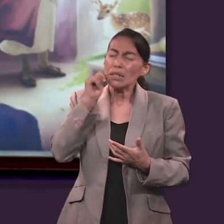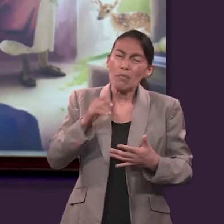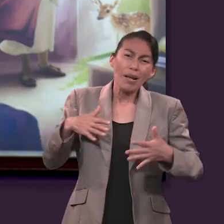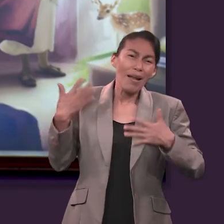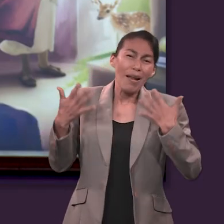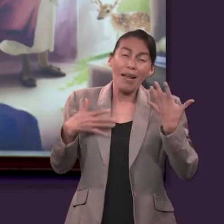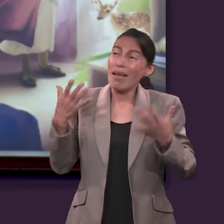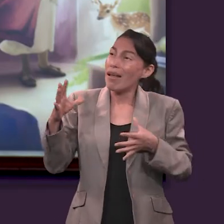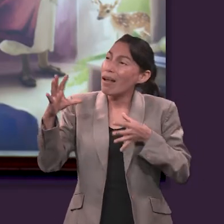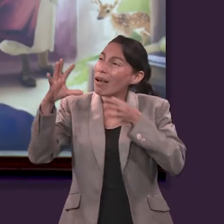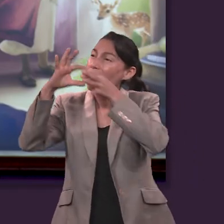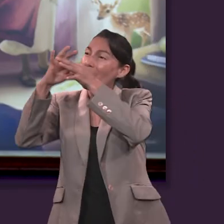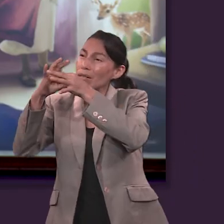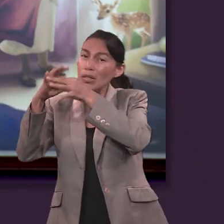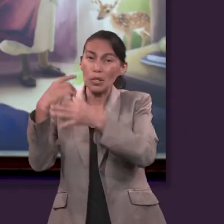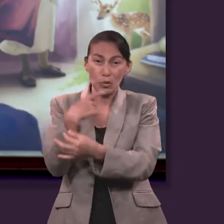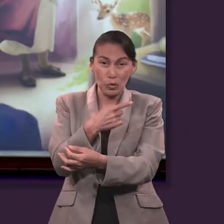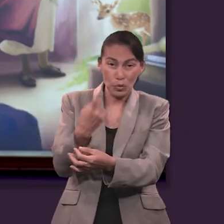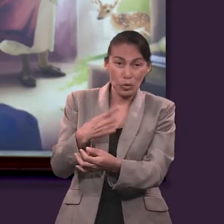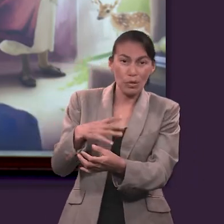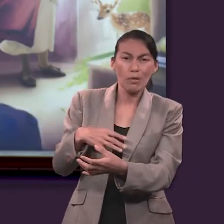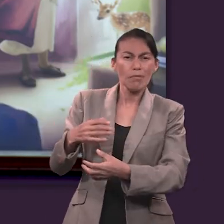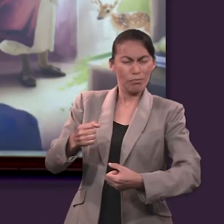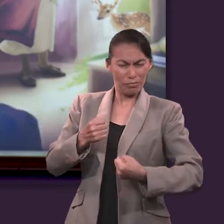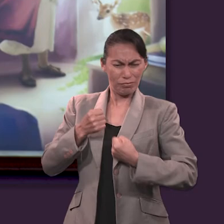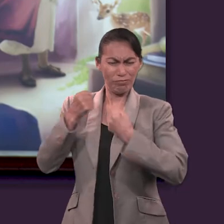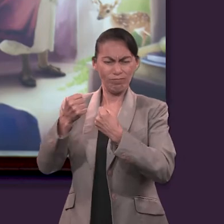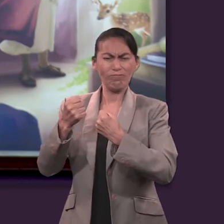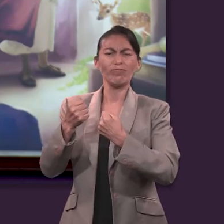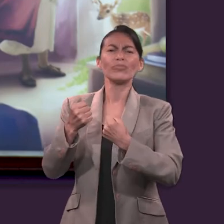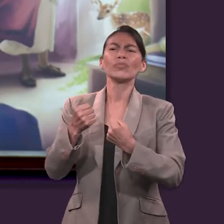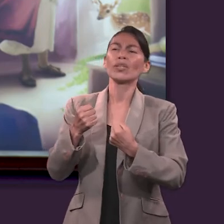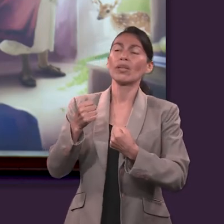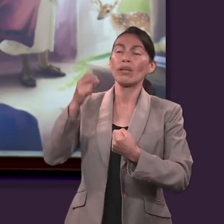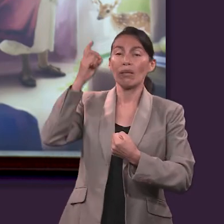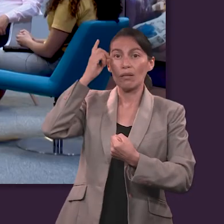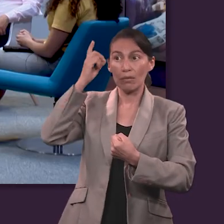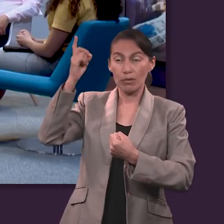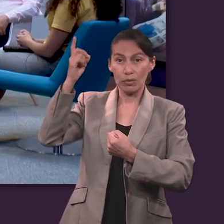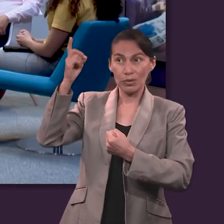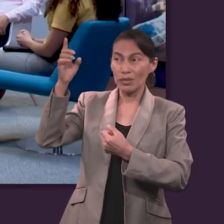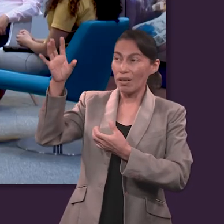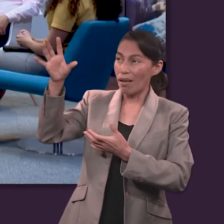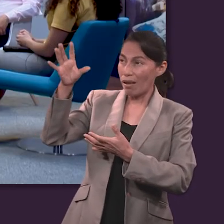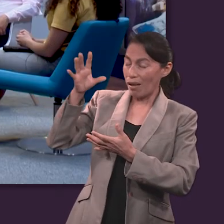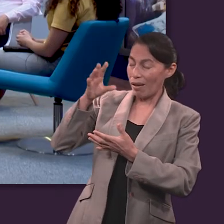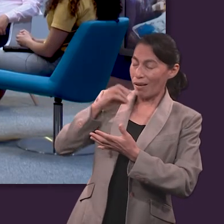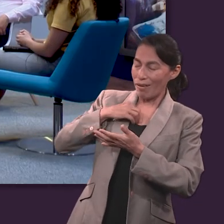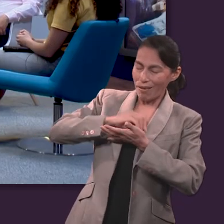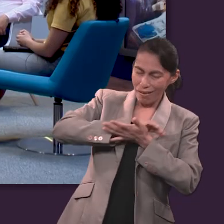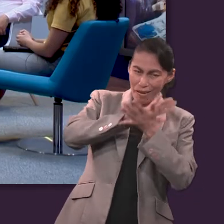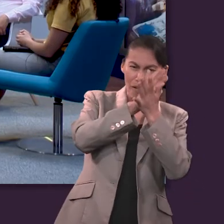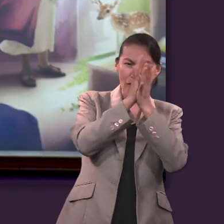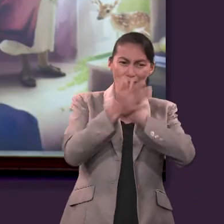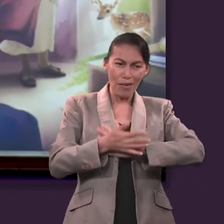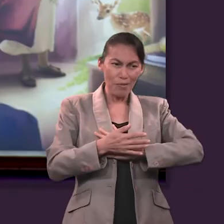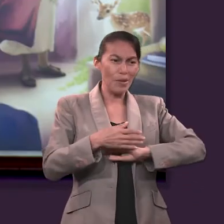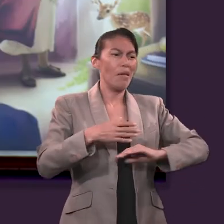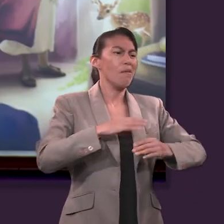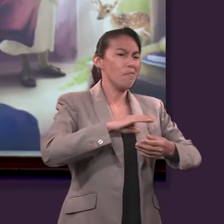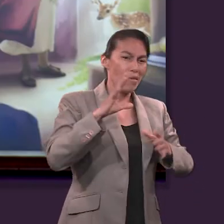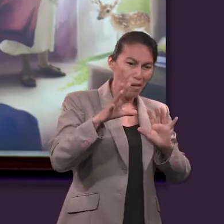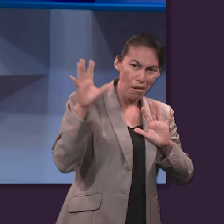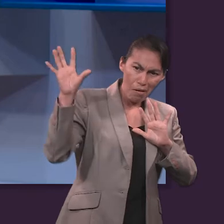estas cosas podemos armarnos con las herramientas necesarias para que al ser transformados por Jesús podamos